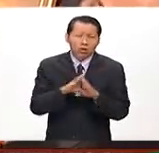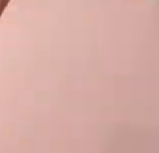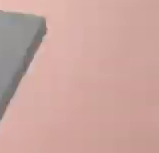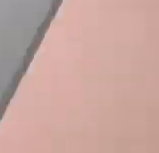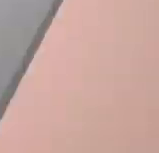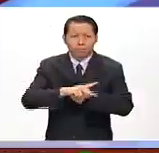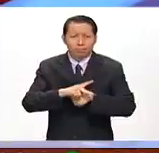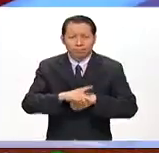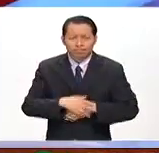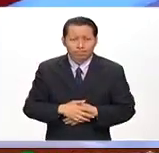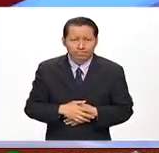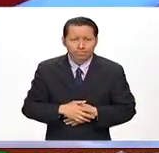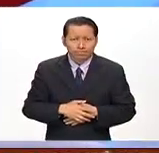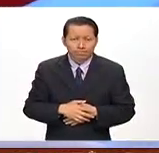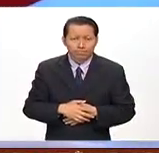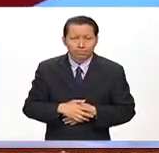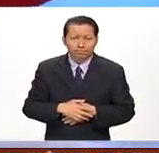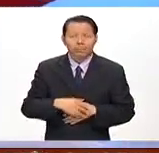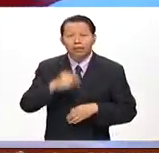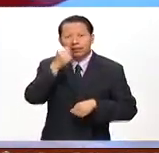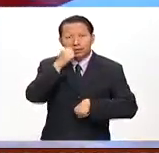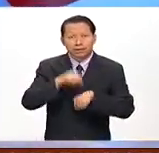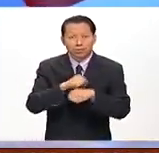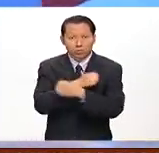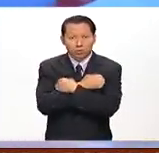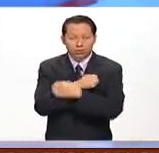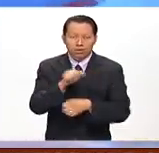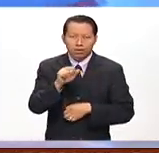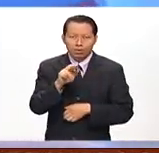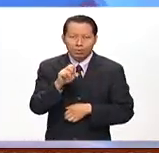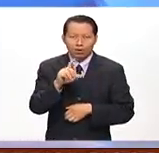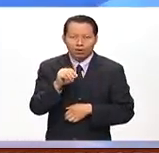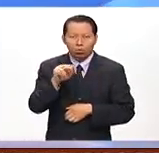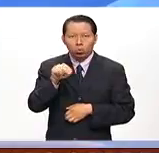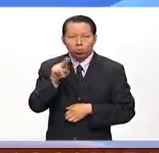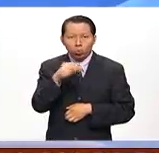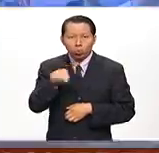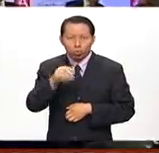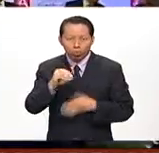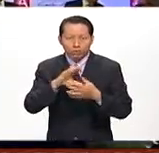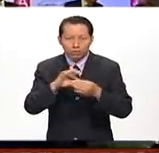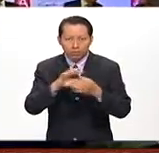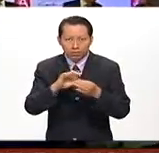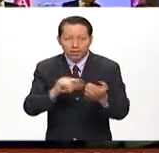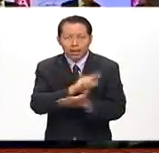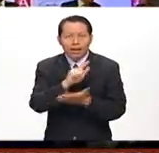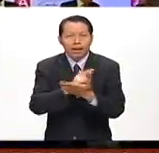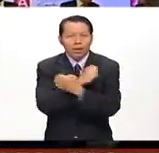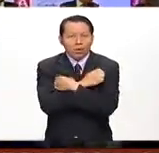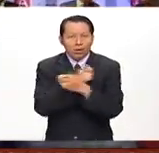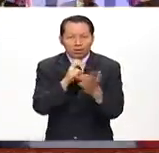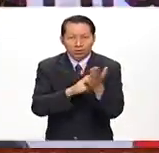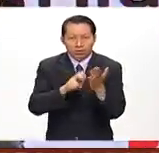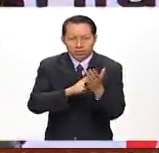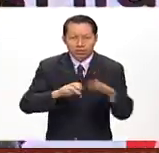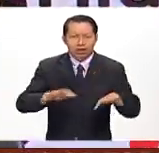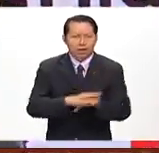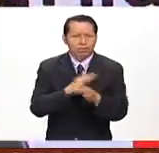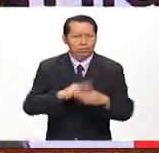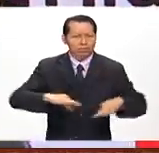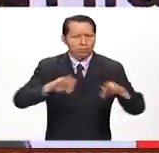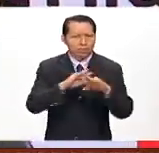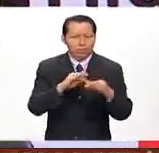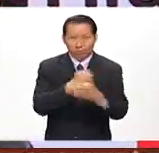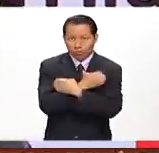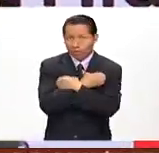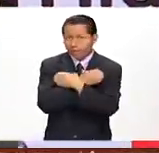país. Por su parte, el secretario de Educación, Aurelio Nuño, afirmó que la reforma educativa es un cambio estructural y de fondo para transformar la